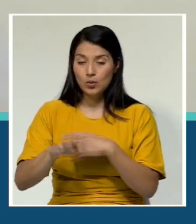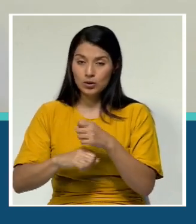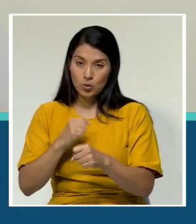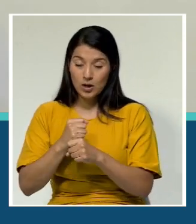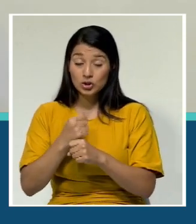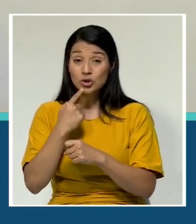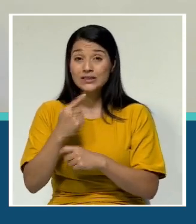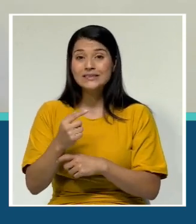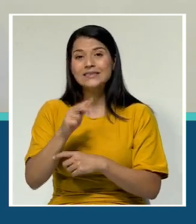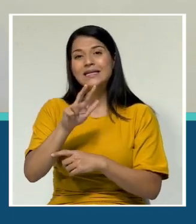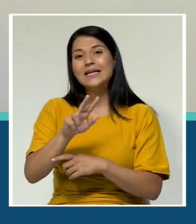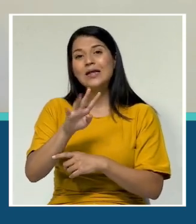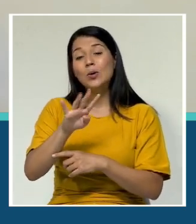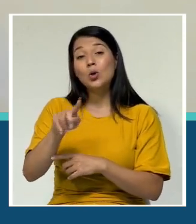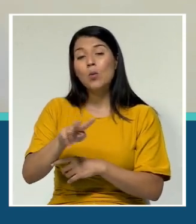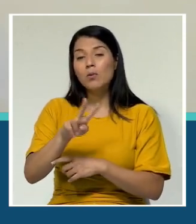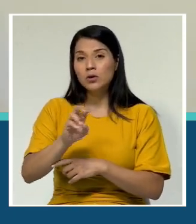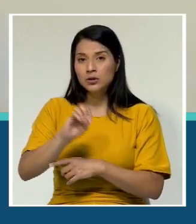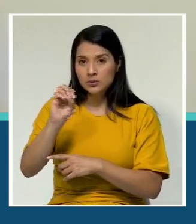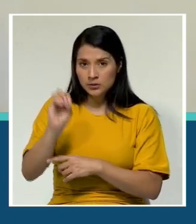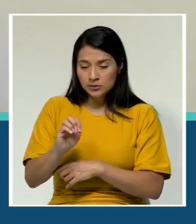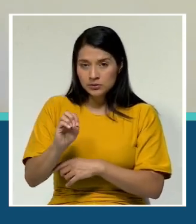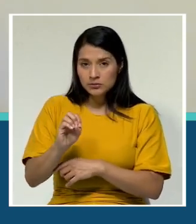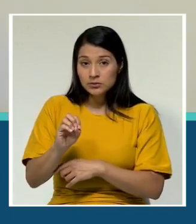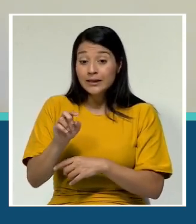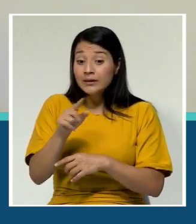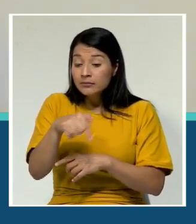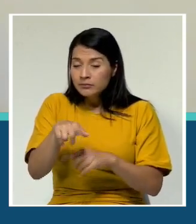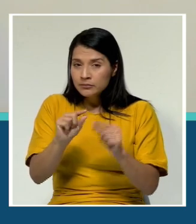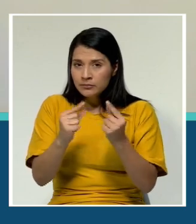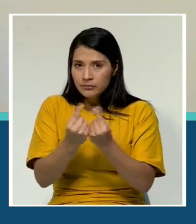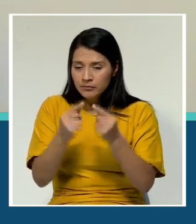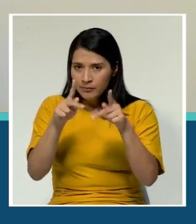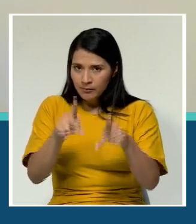a la población joven de 15 a 24 años y se estima en